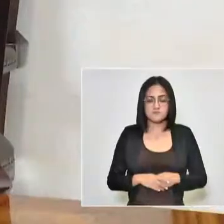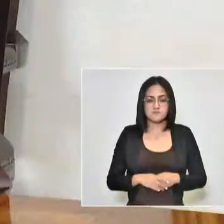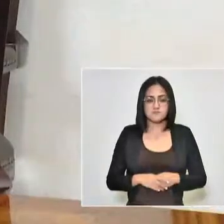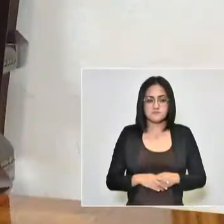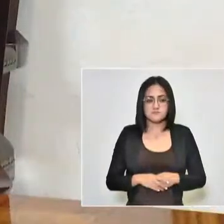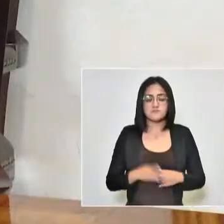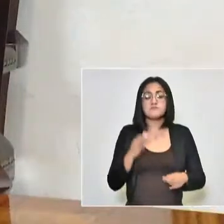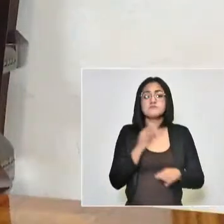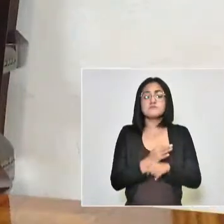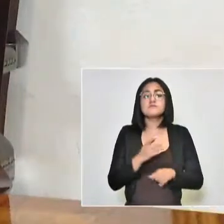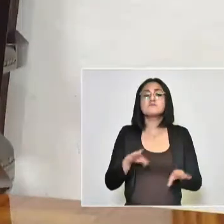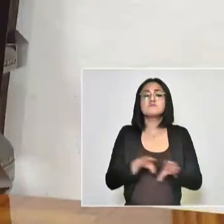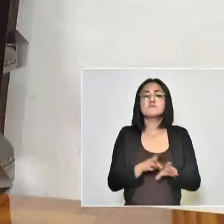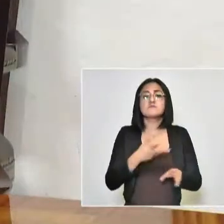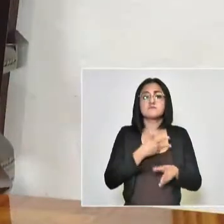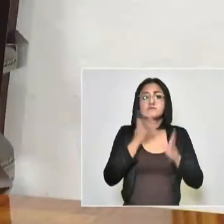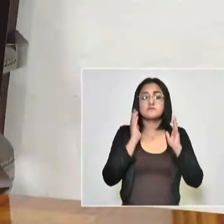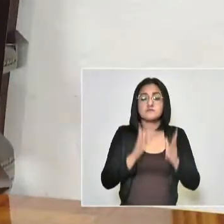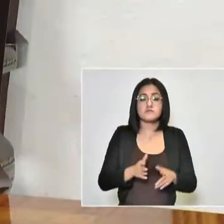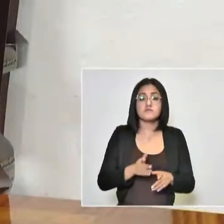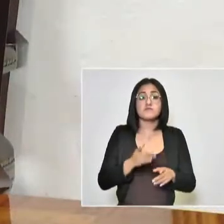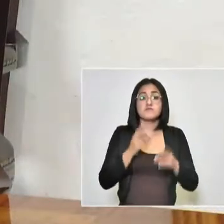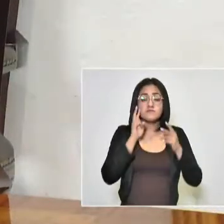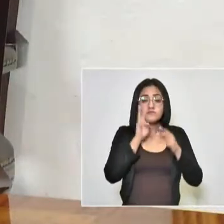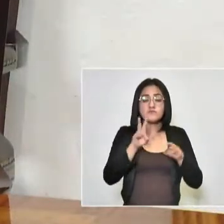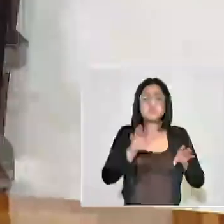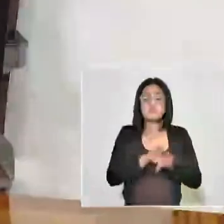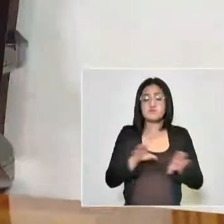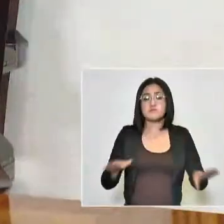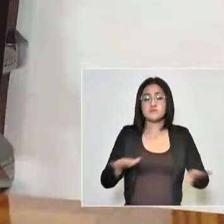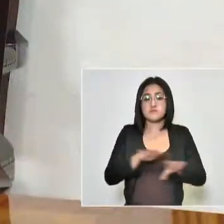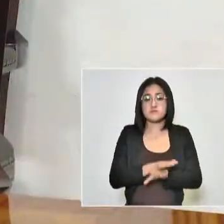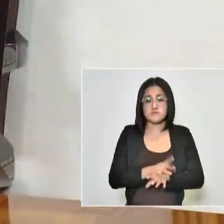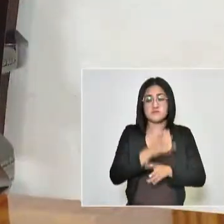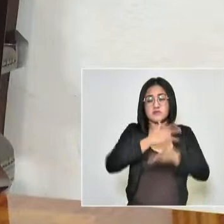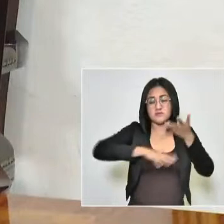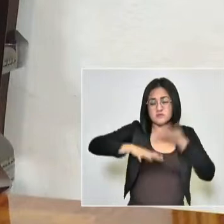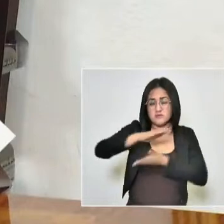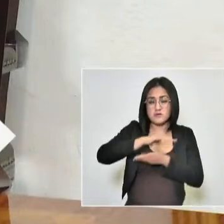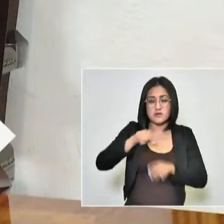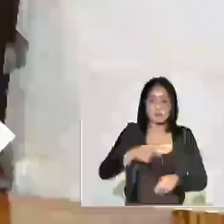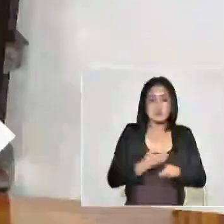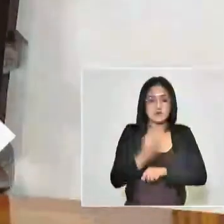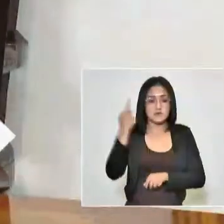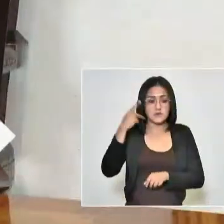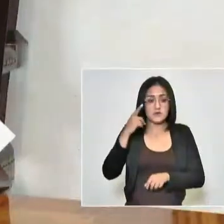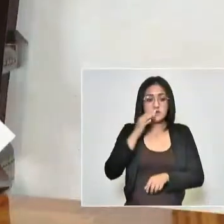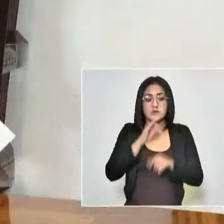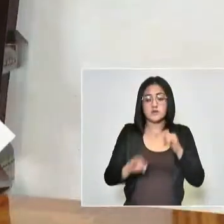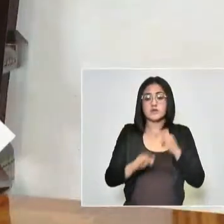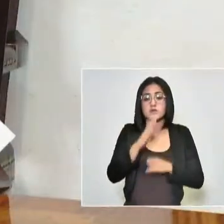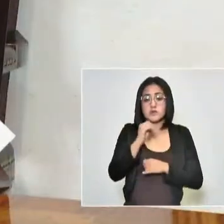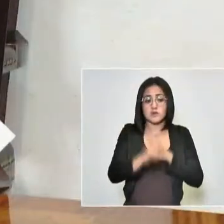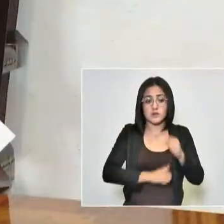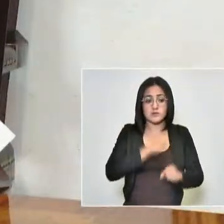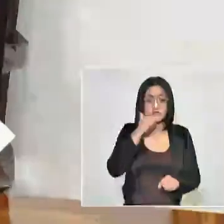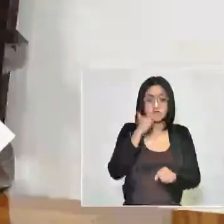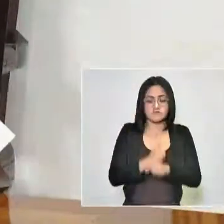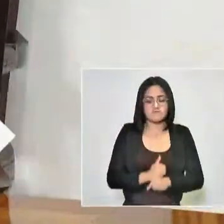Derivado del impacto que ya se está reflejando del cambio climático en el estado de Puebla, los últimos 9 años han